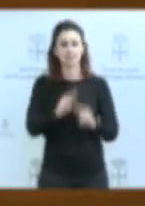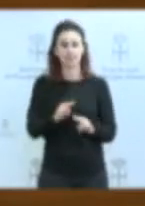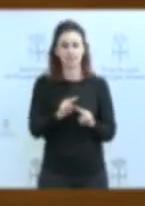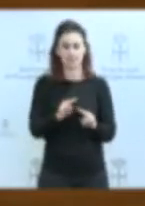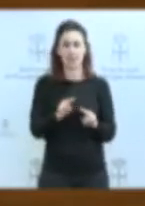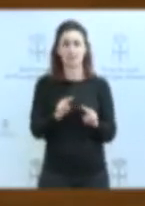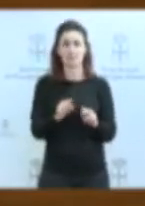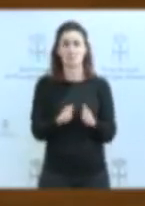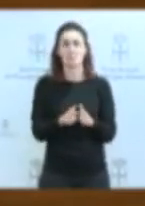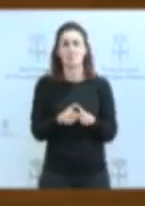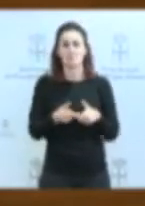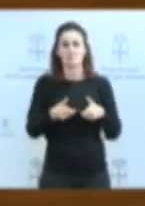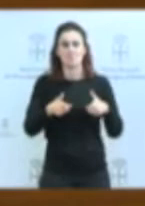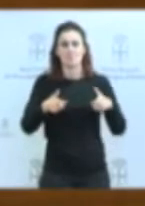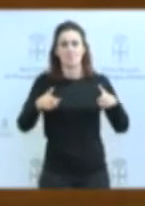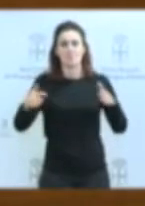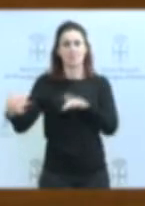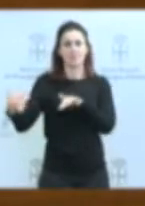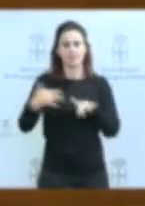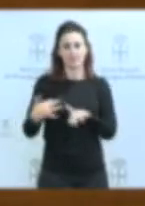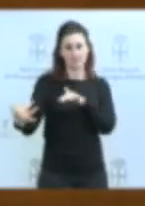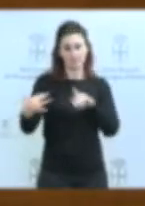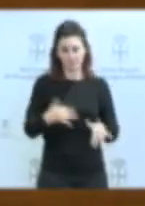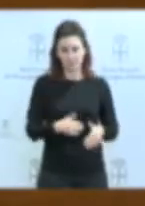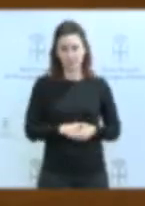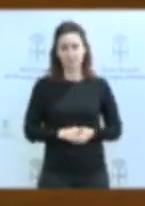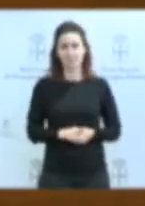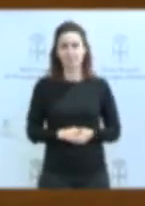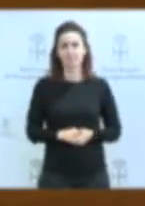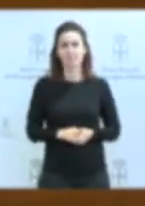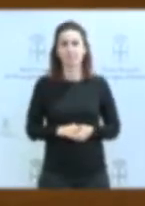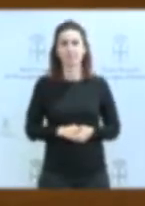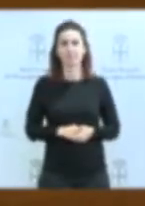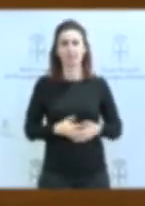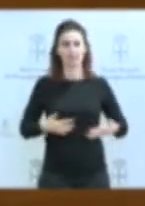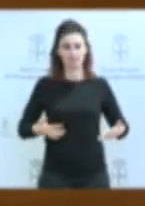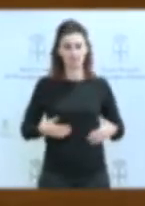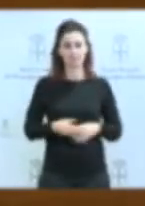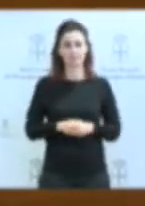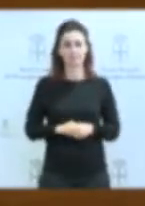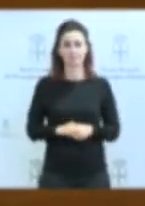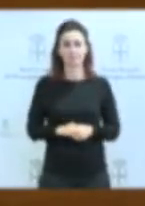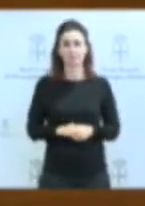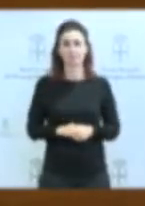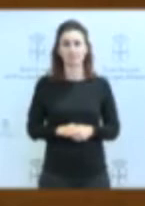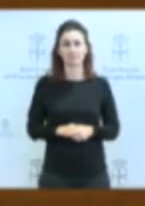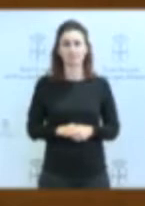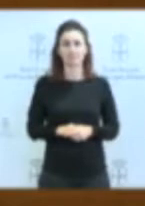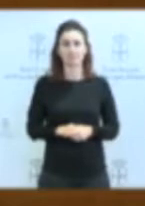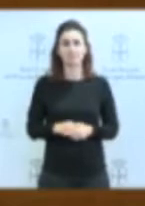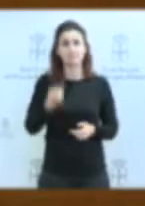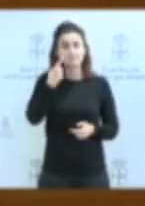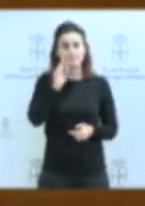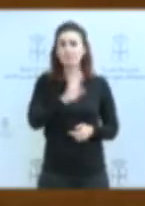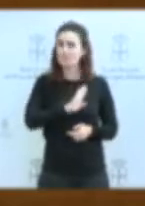turistas internacionales que recibimos, de una forma no asociada, no intrínsecamente vinculada con